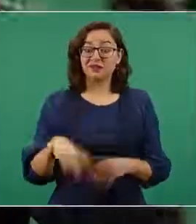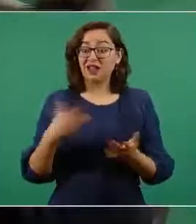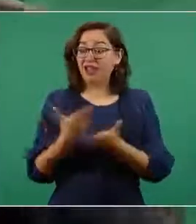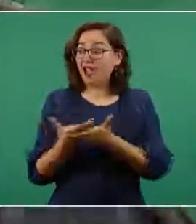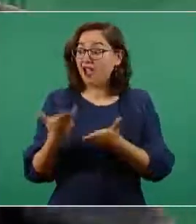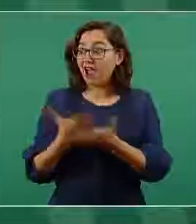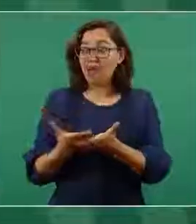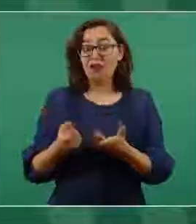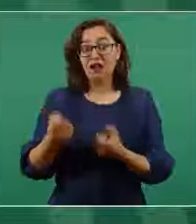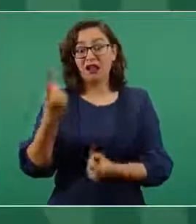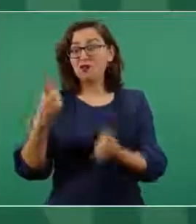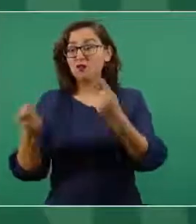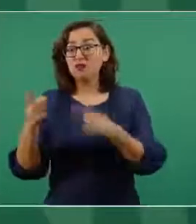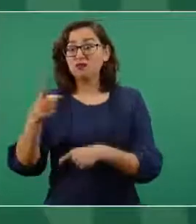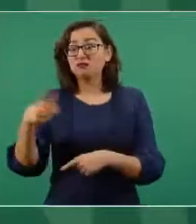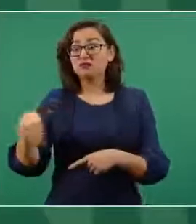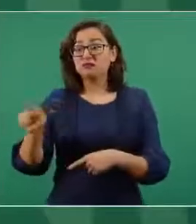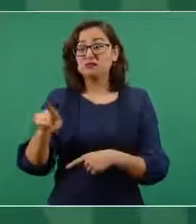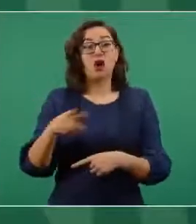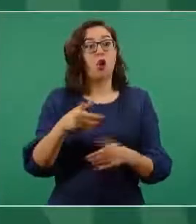quieren que regresen